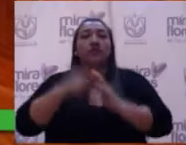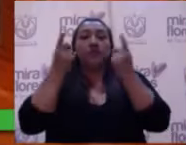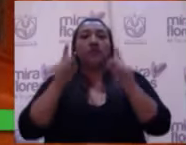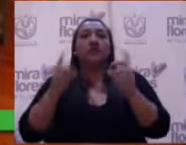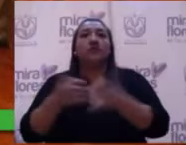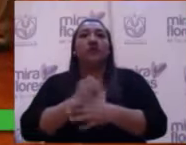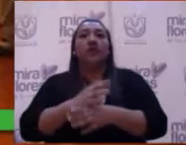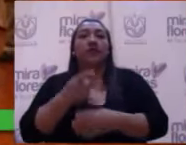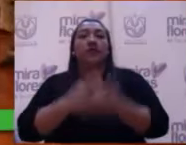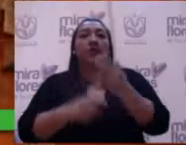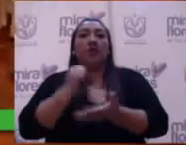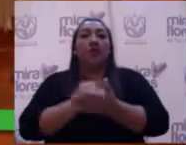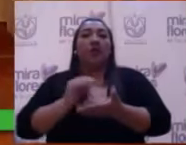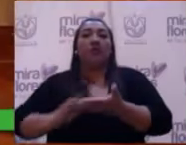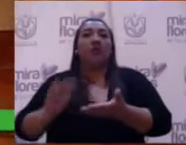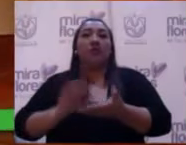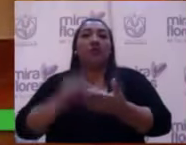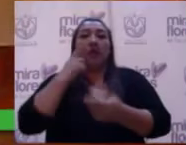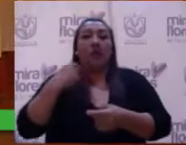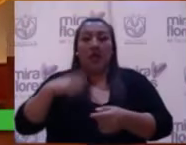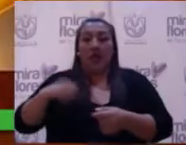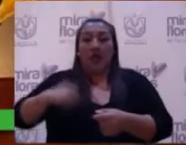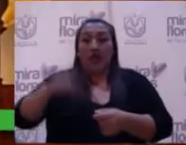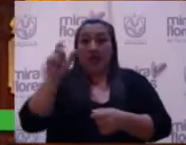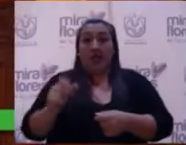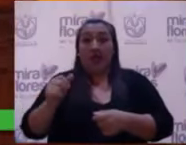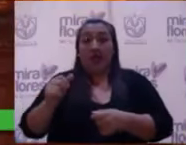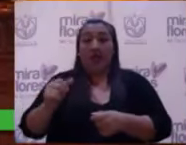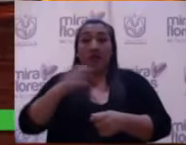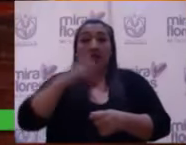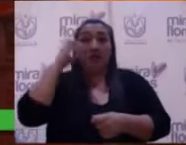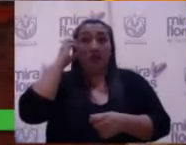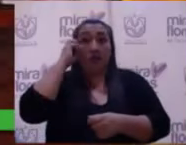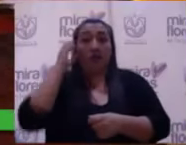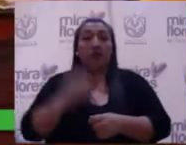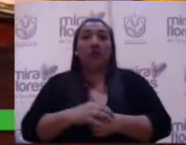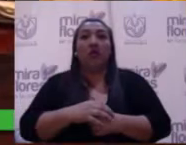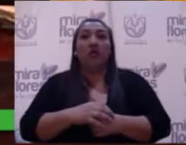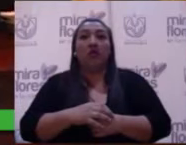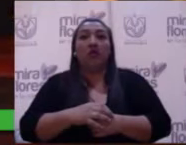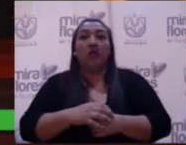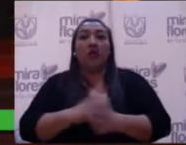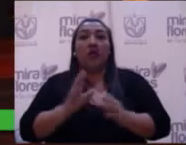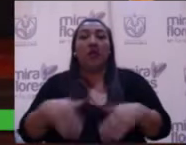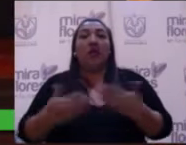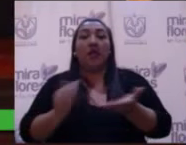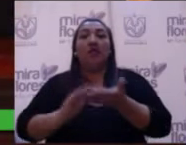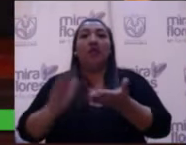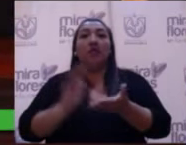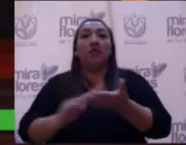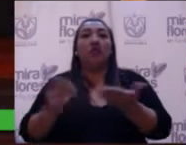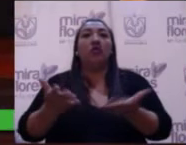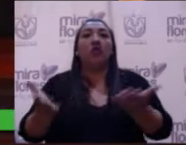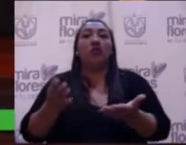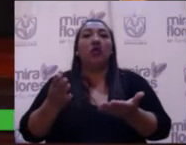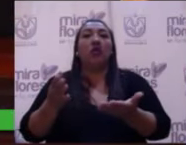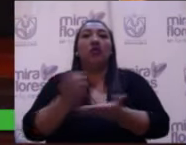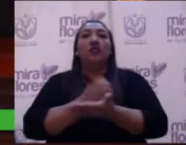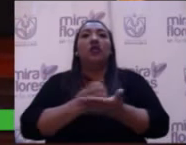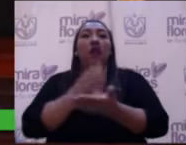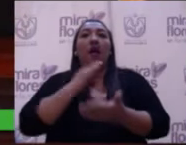de Consejo que aprueba la licencia del alcalde de Miraflores, Jorge Vicente Martín Muñoz Wells, y autoriza su viaje a la ciudad de Bonn,